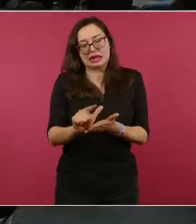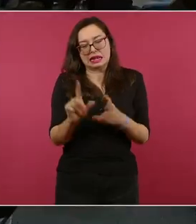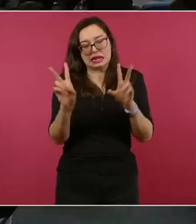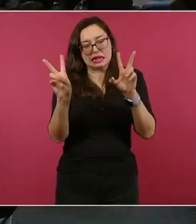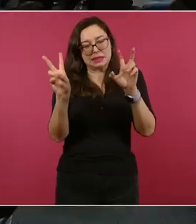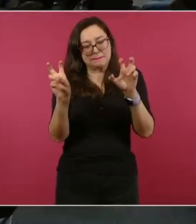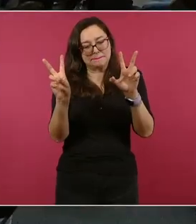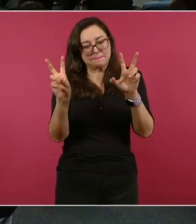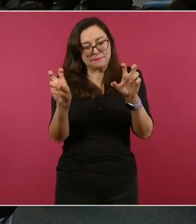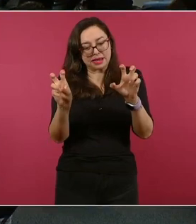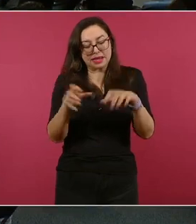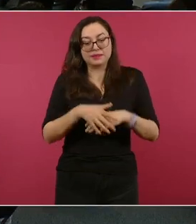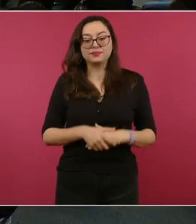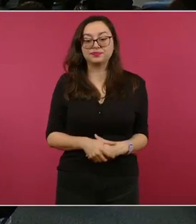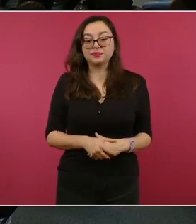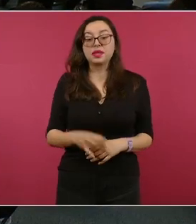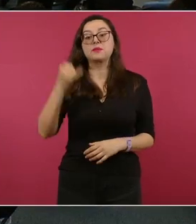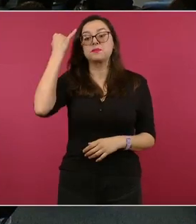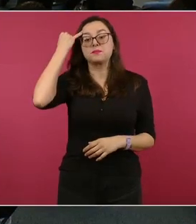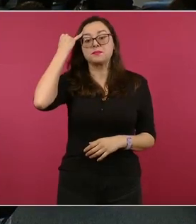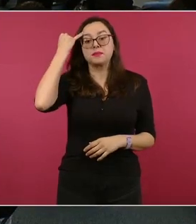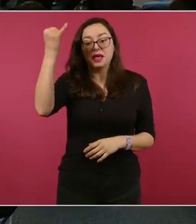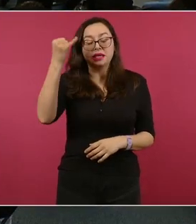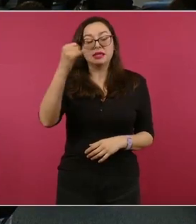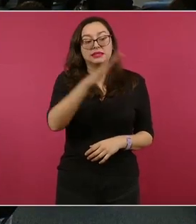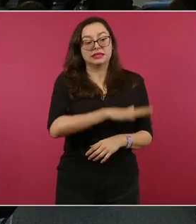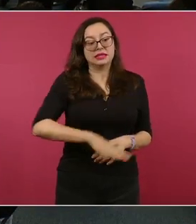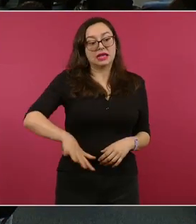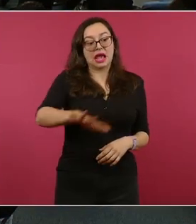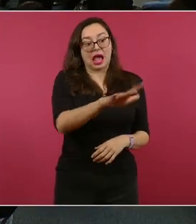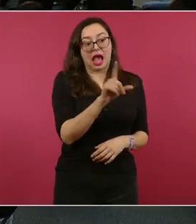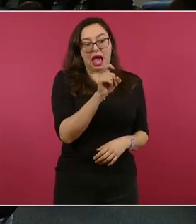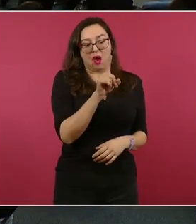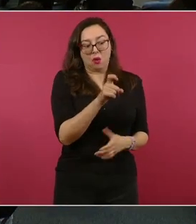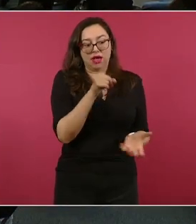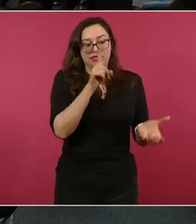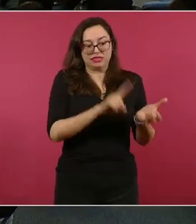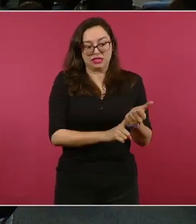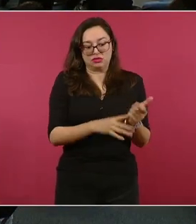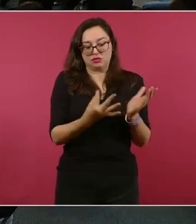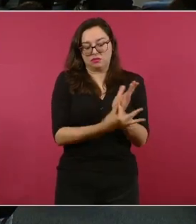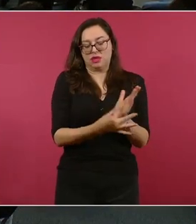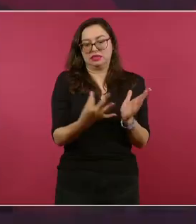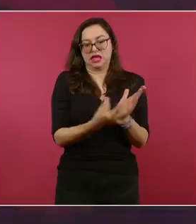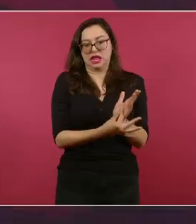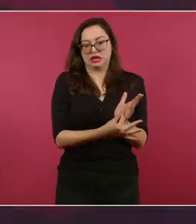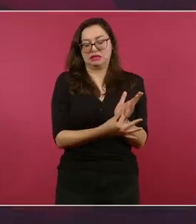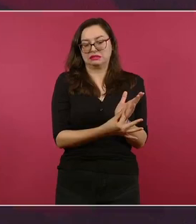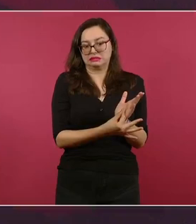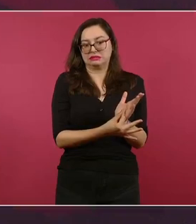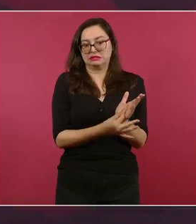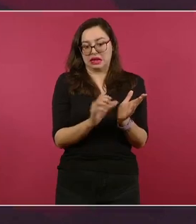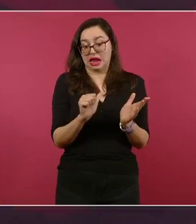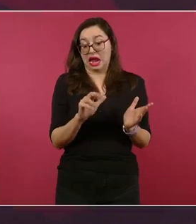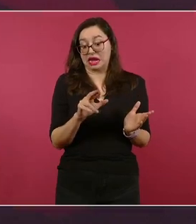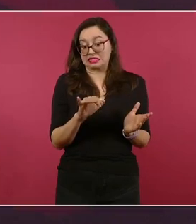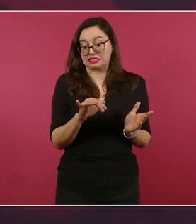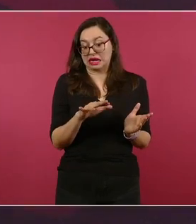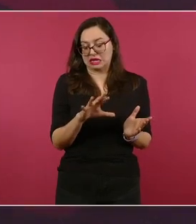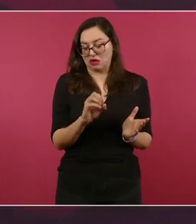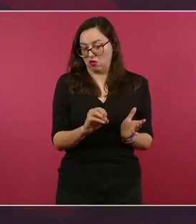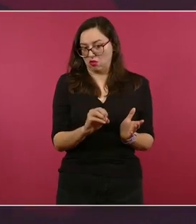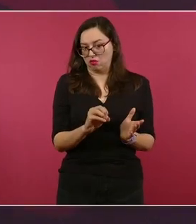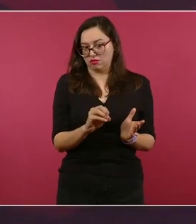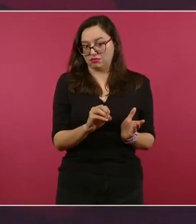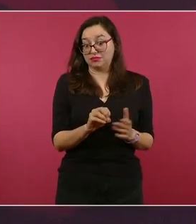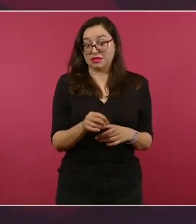una región, a una ciudad, y que sabes que el agua que te estás tomando fue tratada para quitarle el arsénico.